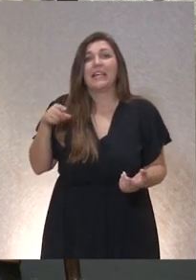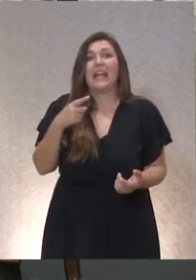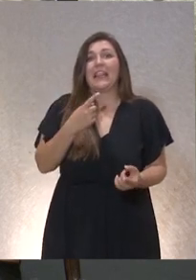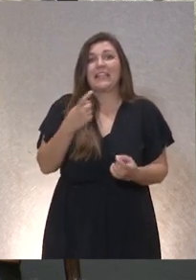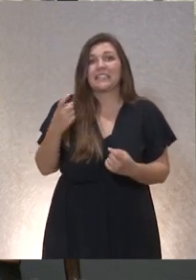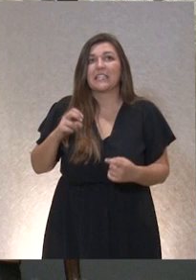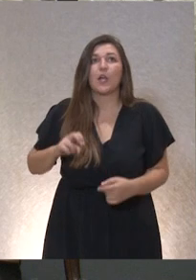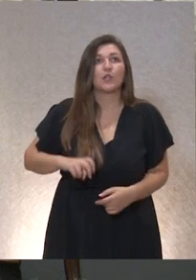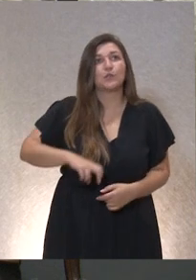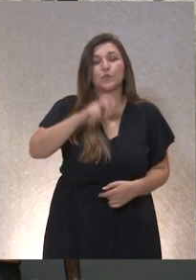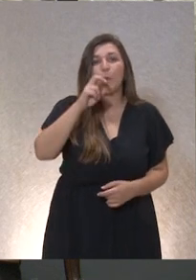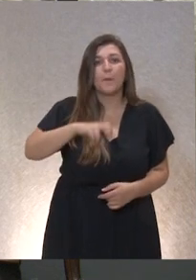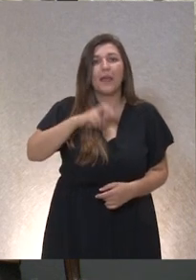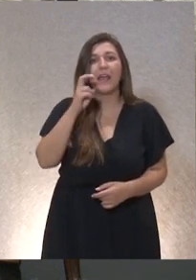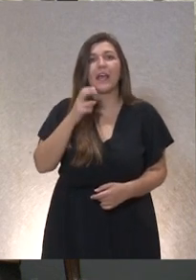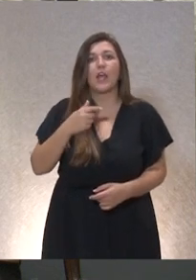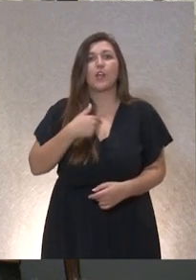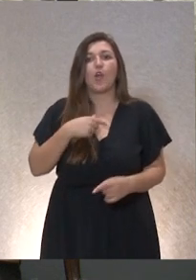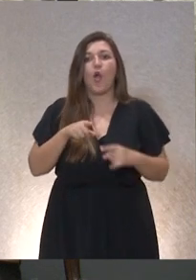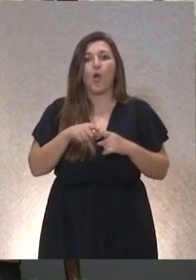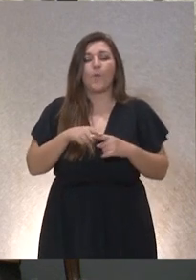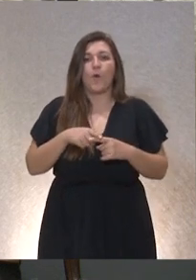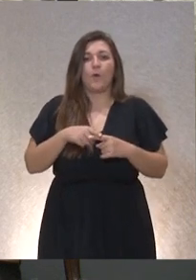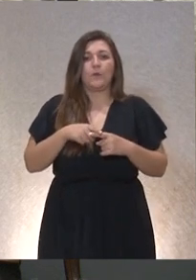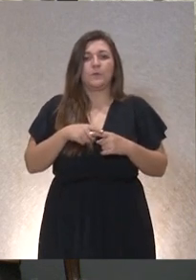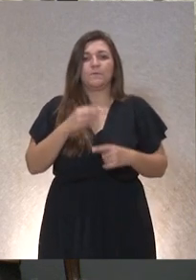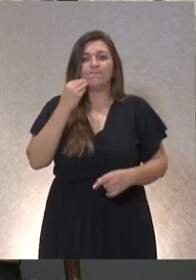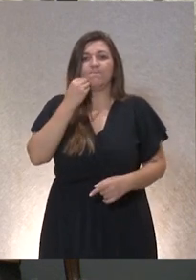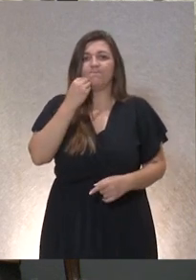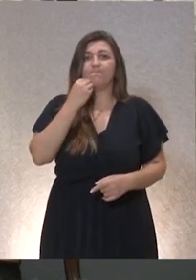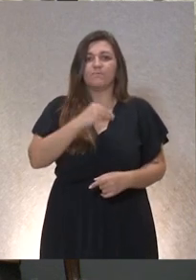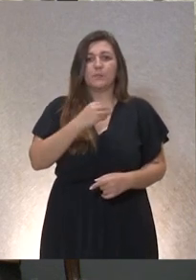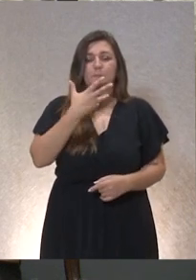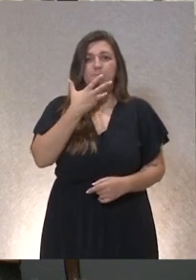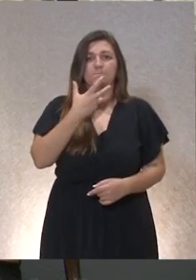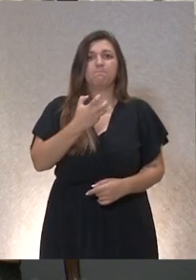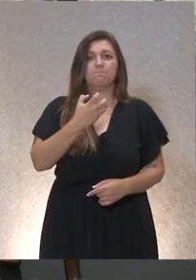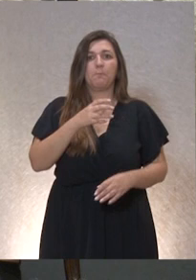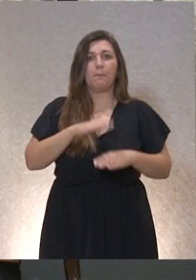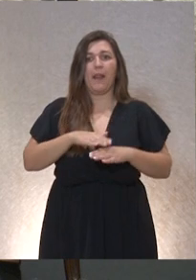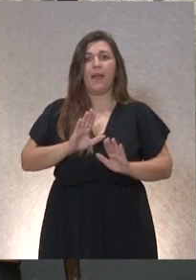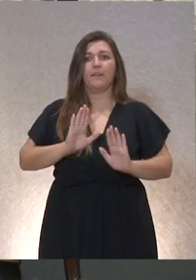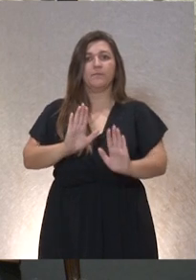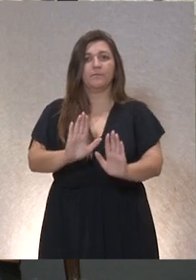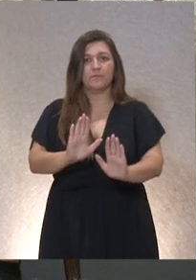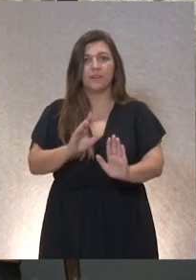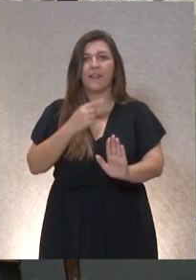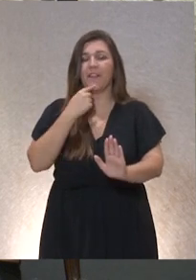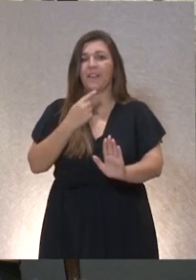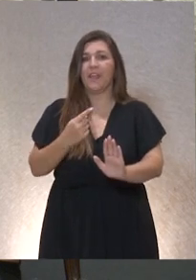subir y uno tener el Temple y la frialdad de eh pararle los pies y